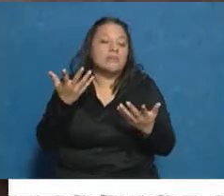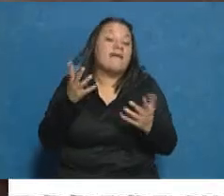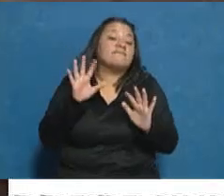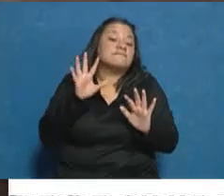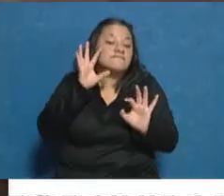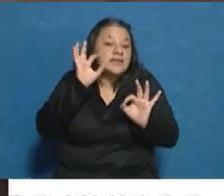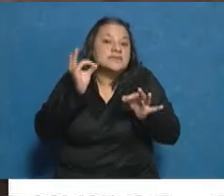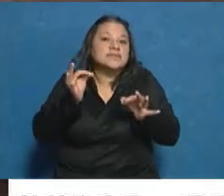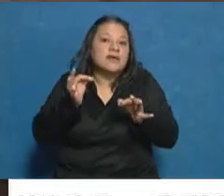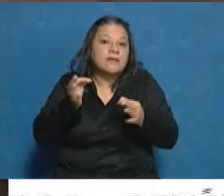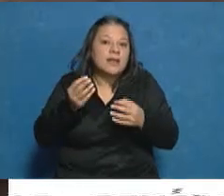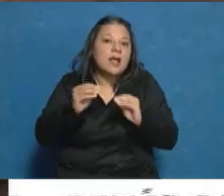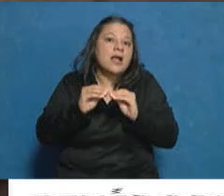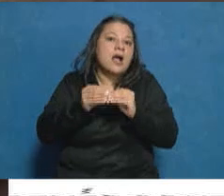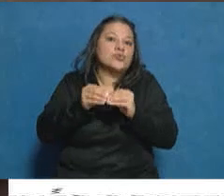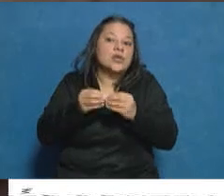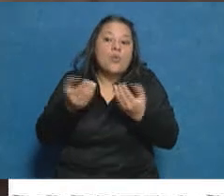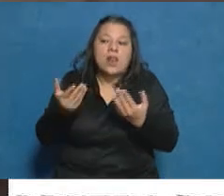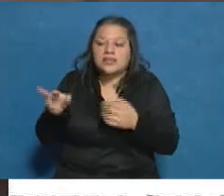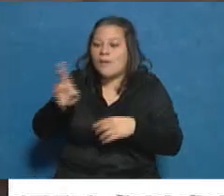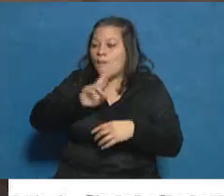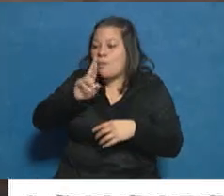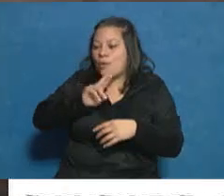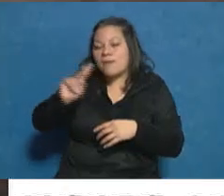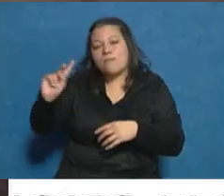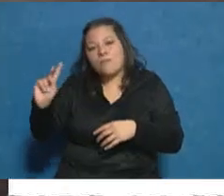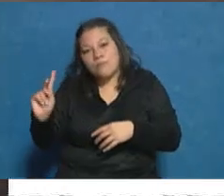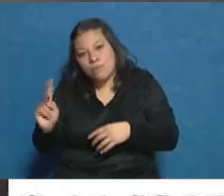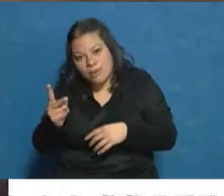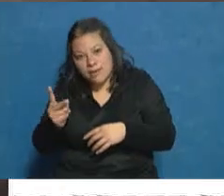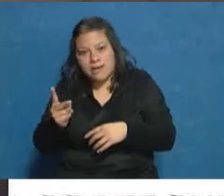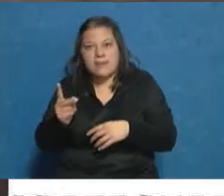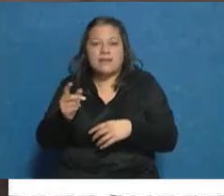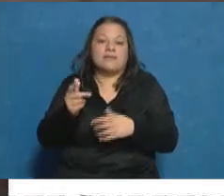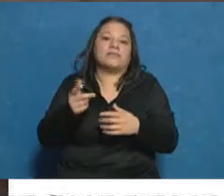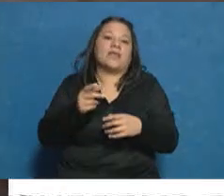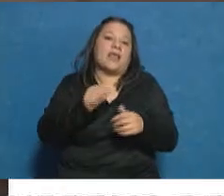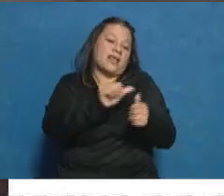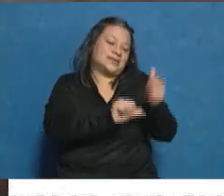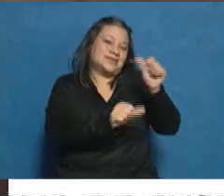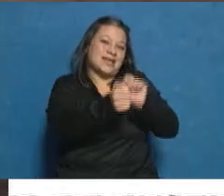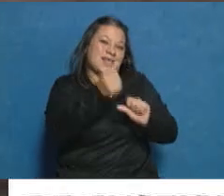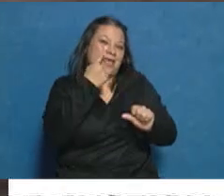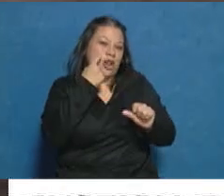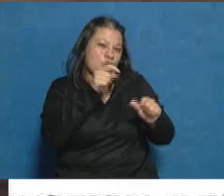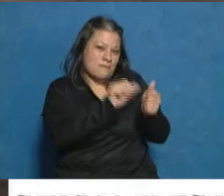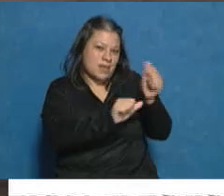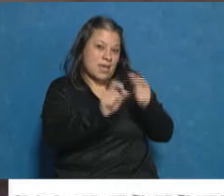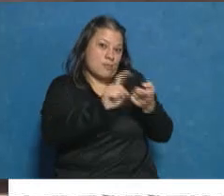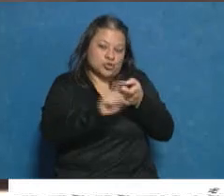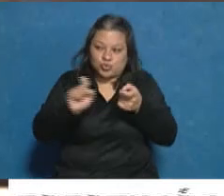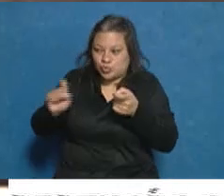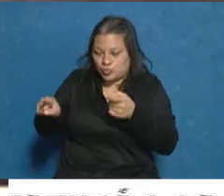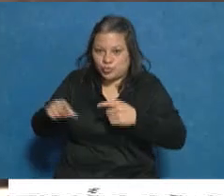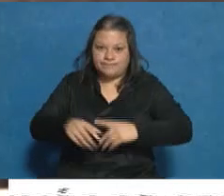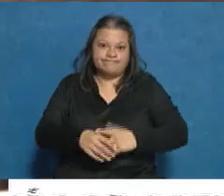determinar entonces realmente cuál es la causa por la cual esta señora pierde de la vida, y las heridas entonces de esta persona, de este hombre, quien sería su esposo, como